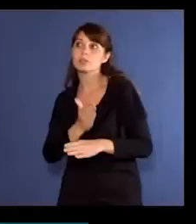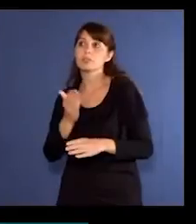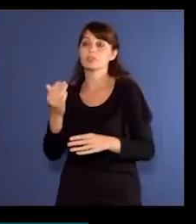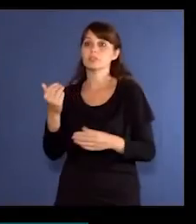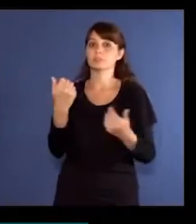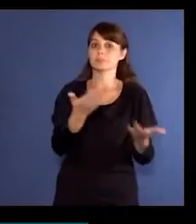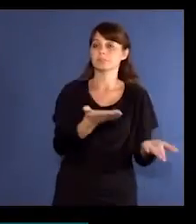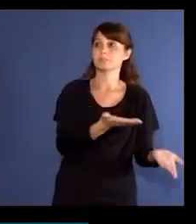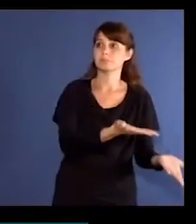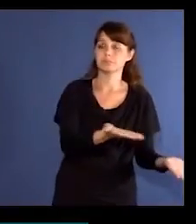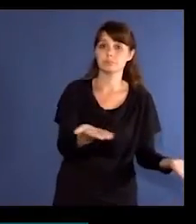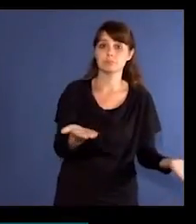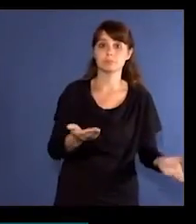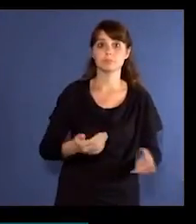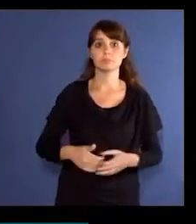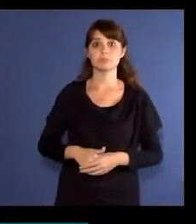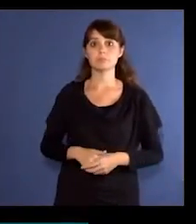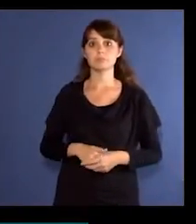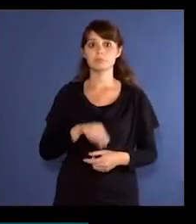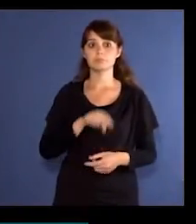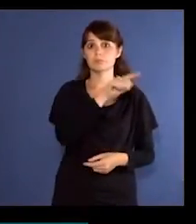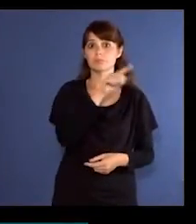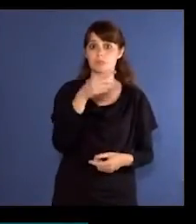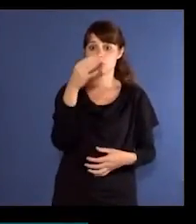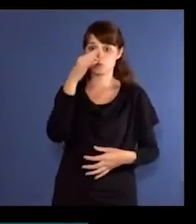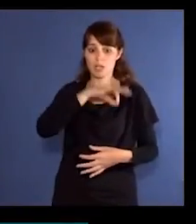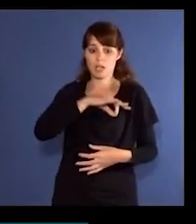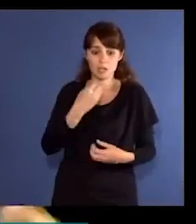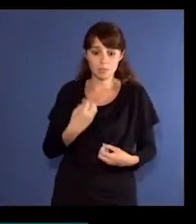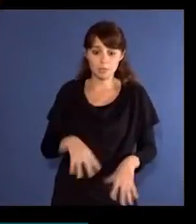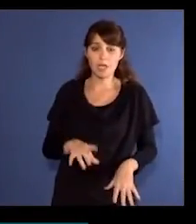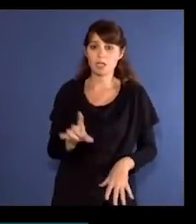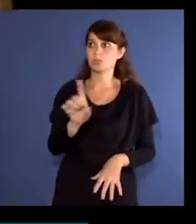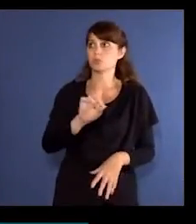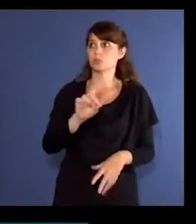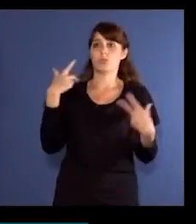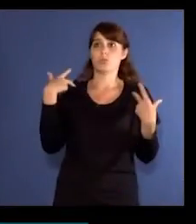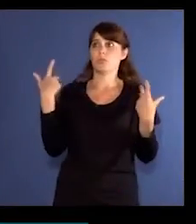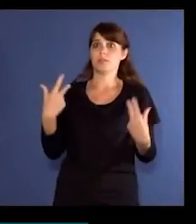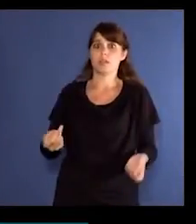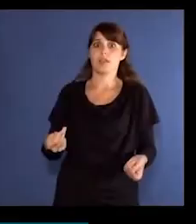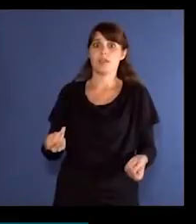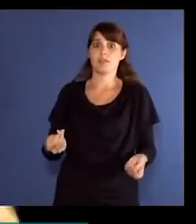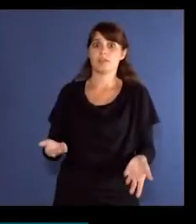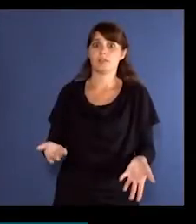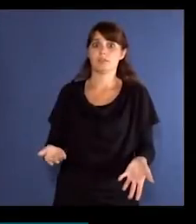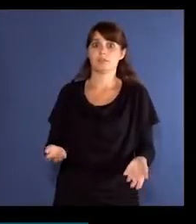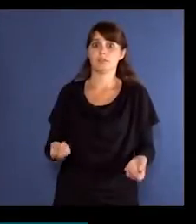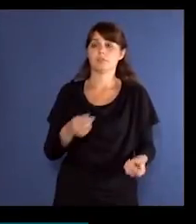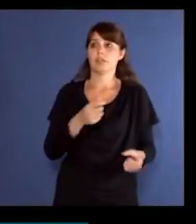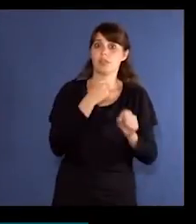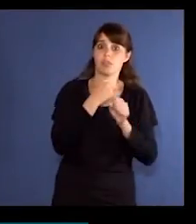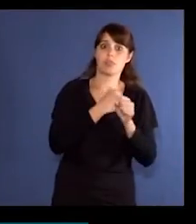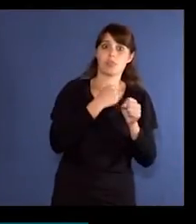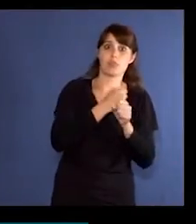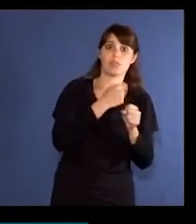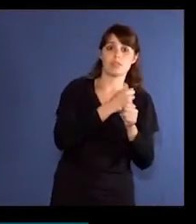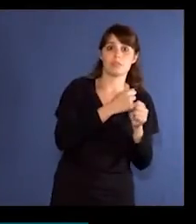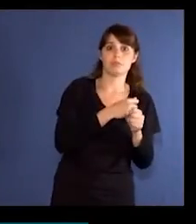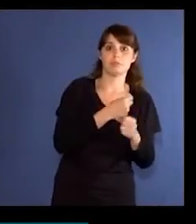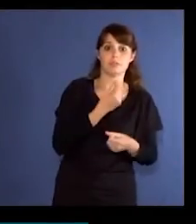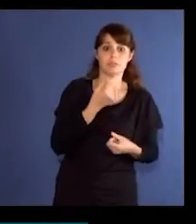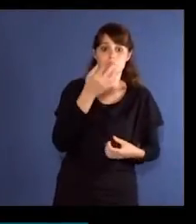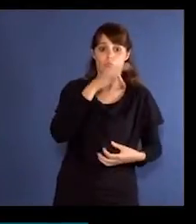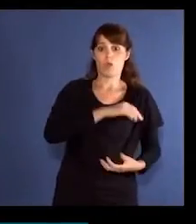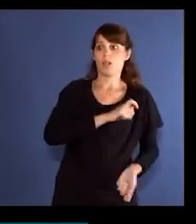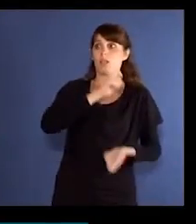los trabajadores que quieren no perder su salario mientras le regalan la plata de la provincia de Buenos Aires a los especuladores financieros.